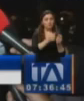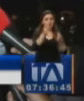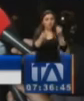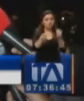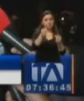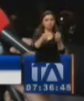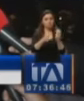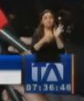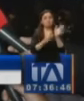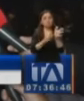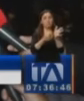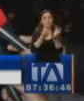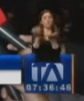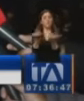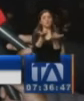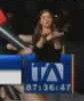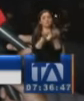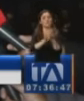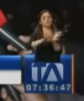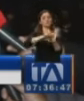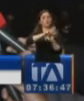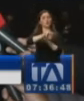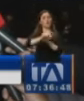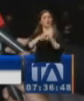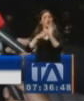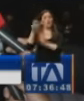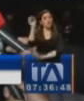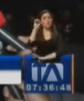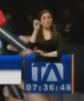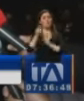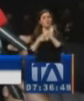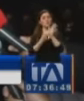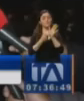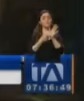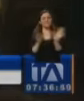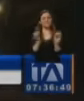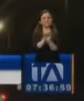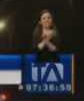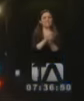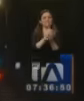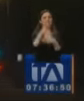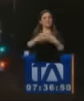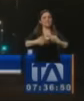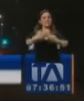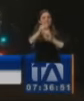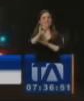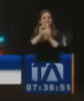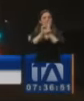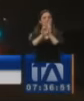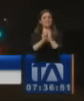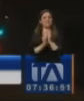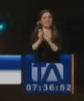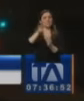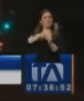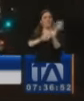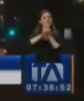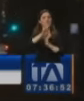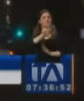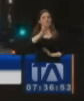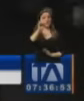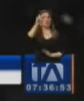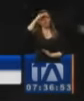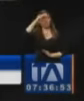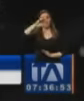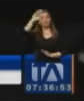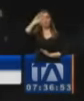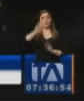vehículos, de los objetos robados o en otras transacciones. En esta operación participaron más de 200